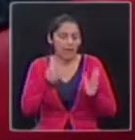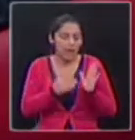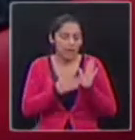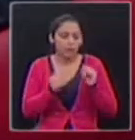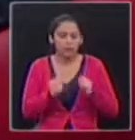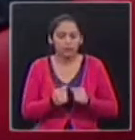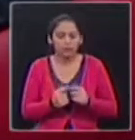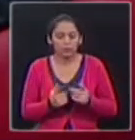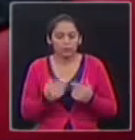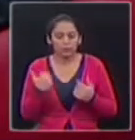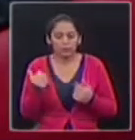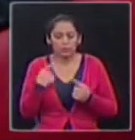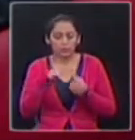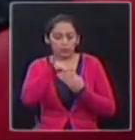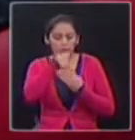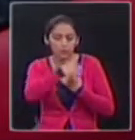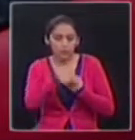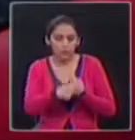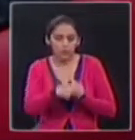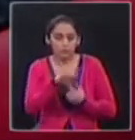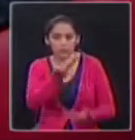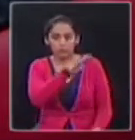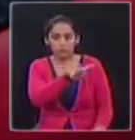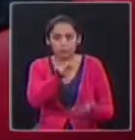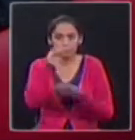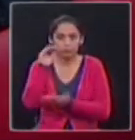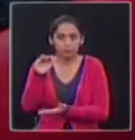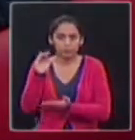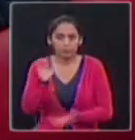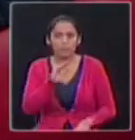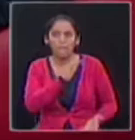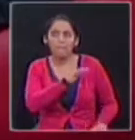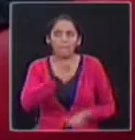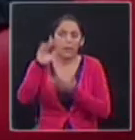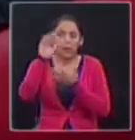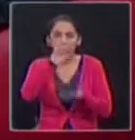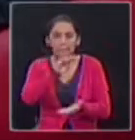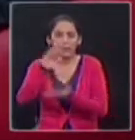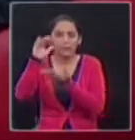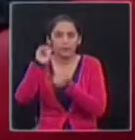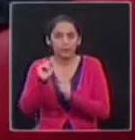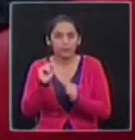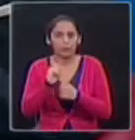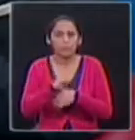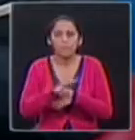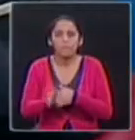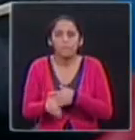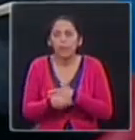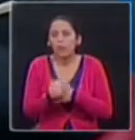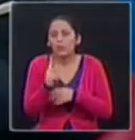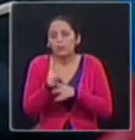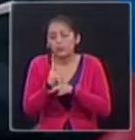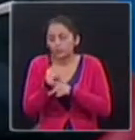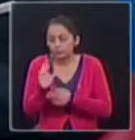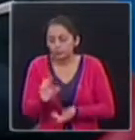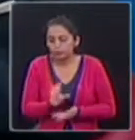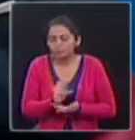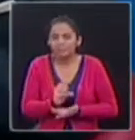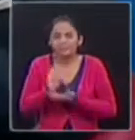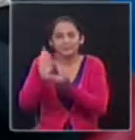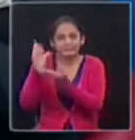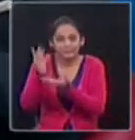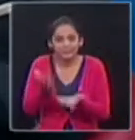tengo que tener de alguna u otra manera, por ejemplo, el puré de banano. Así es, y no solamente eso, podemos hacer muchas cosas con el banano. La cuestión